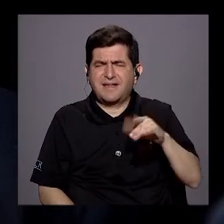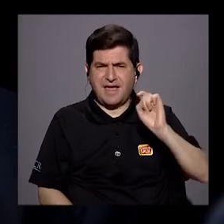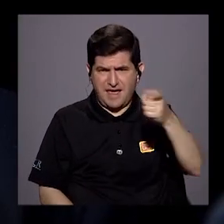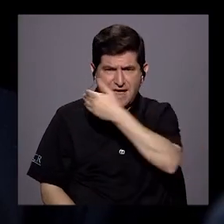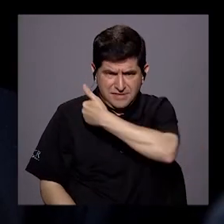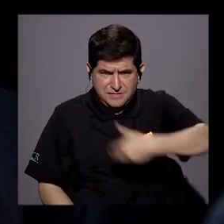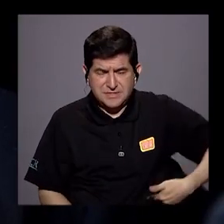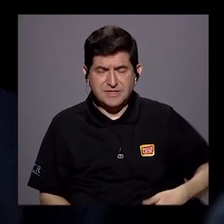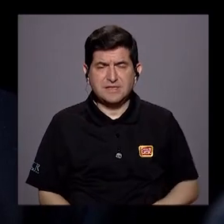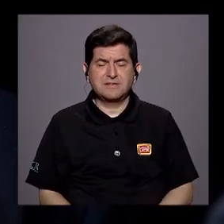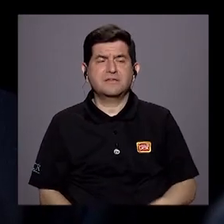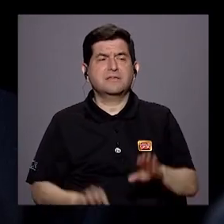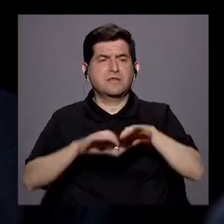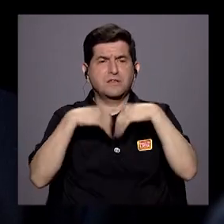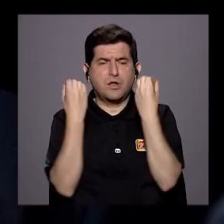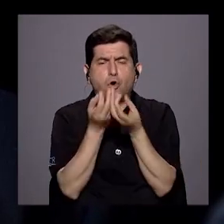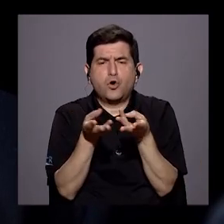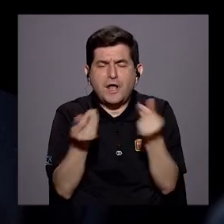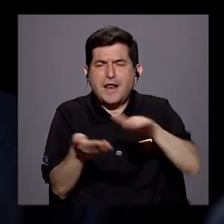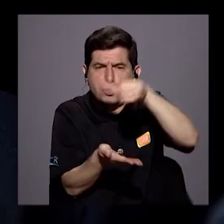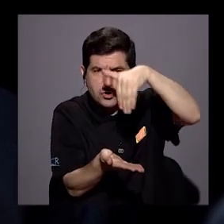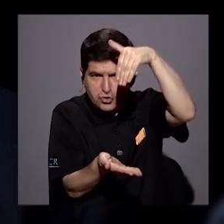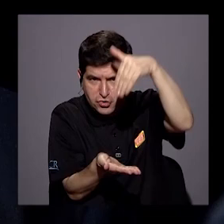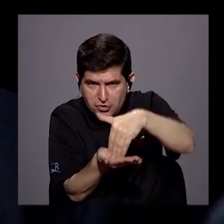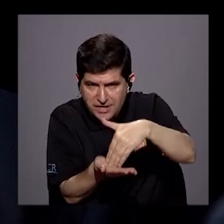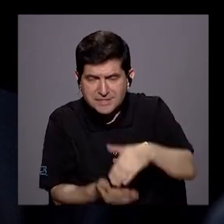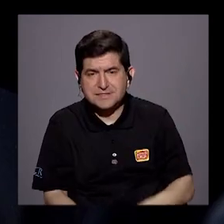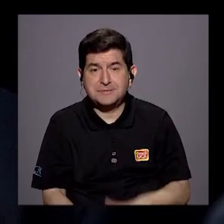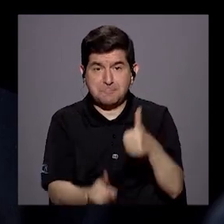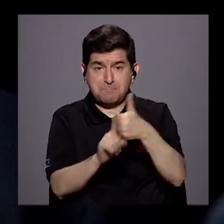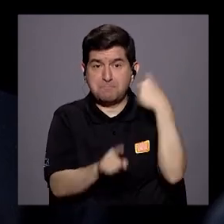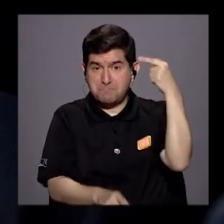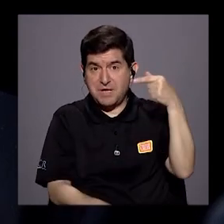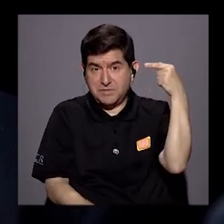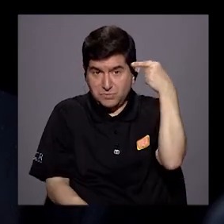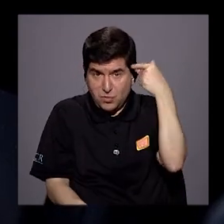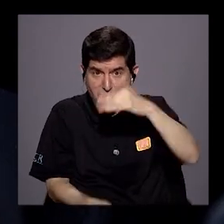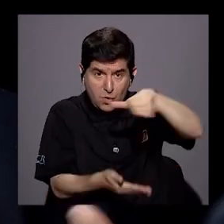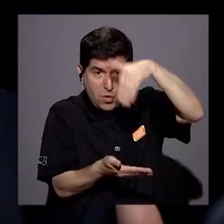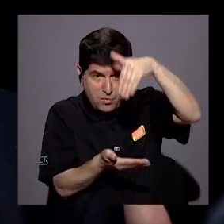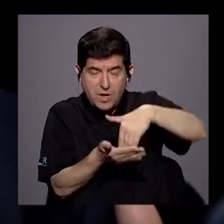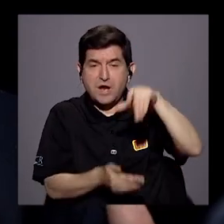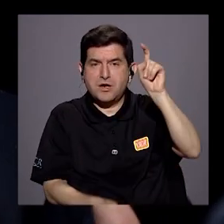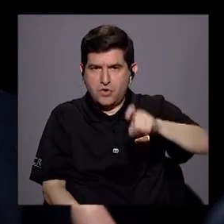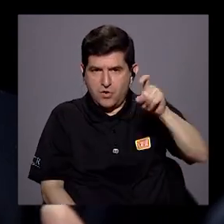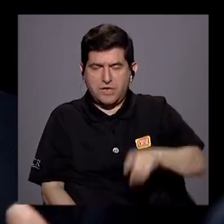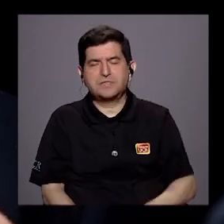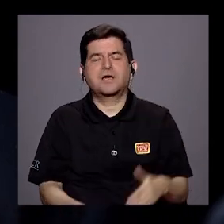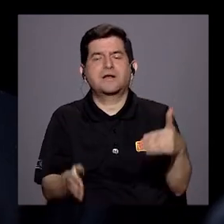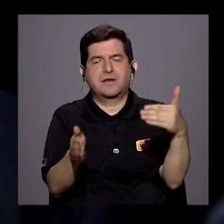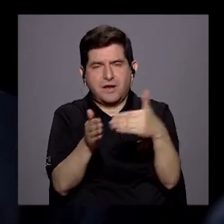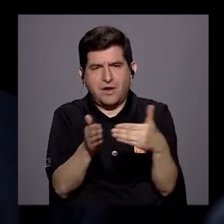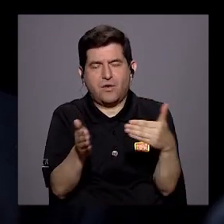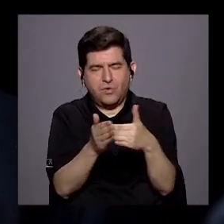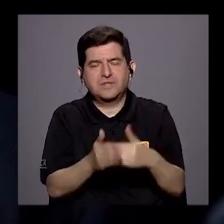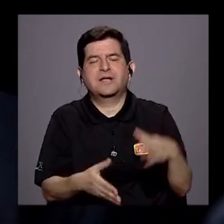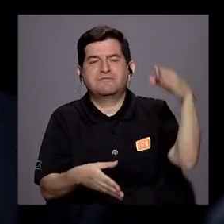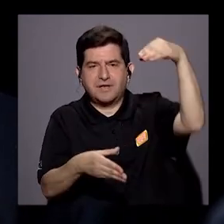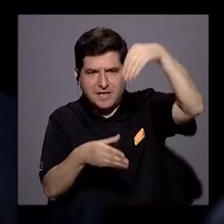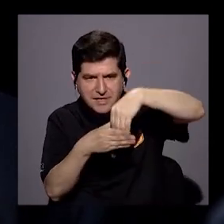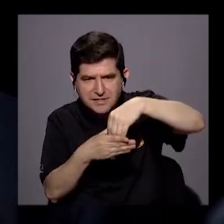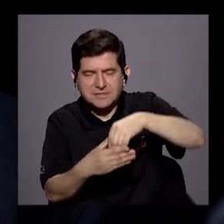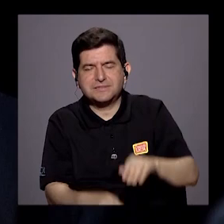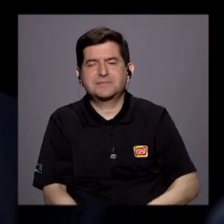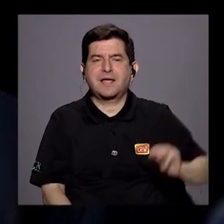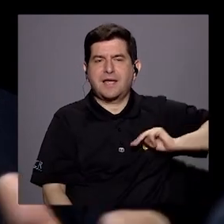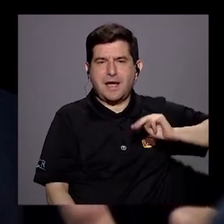que los órganos estos descentralizados en la propia administración central deberían volverse a concentrar en